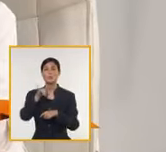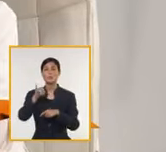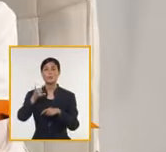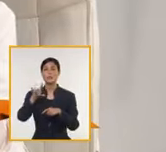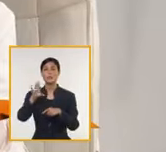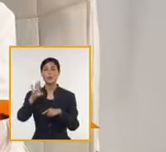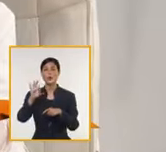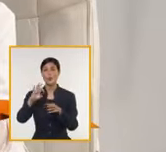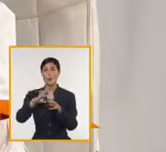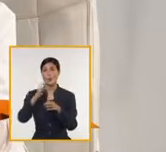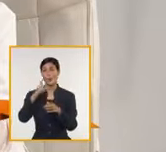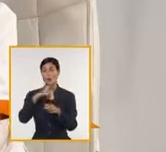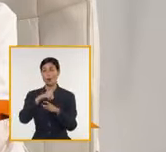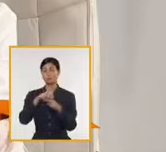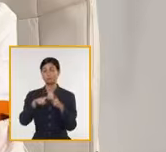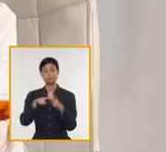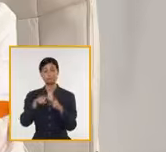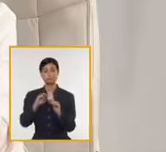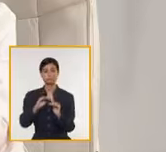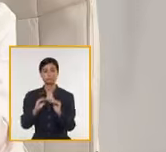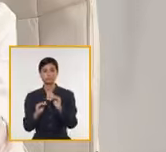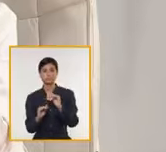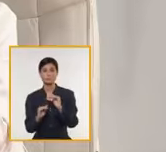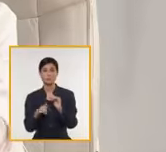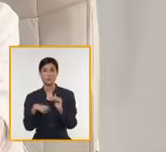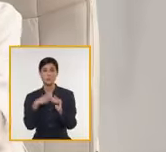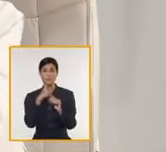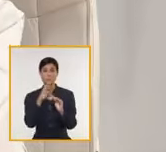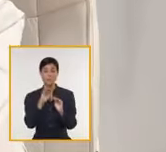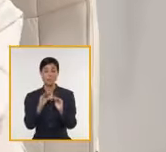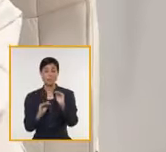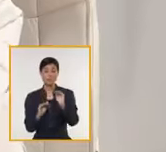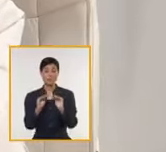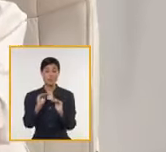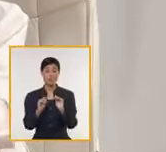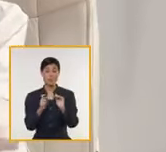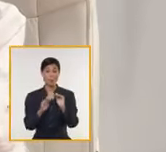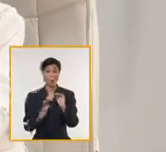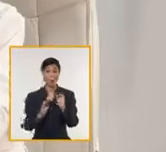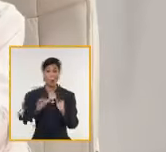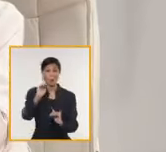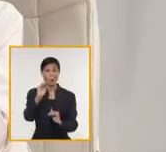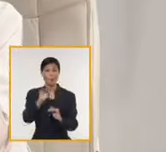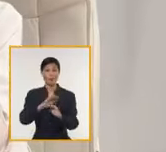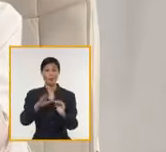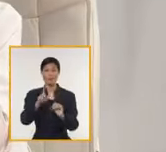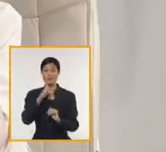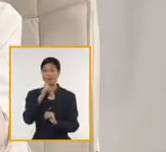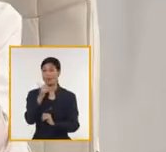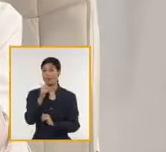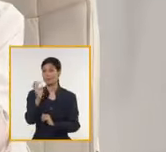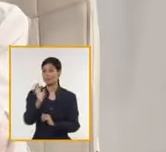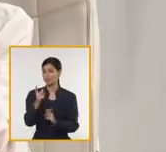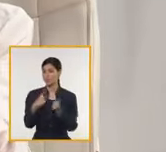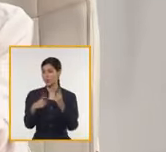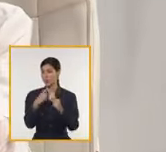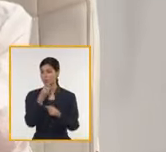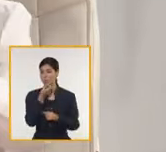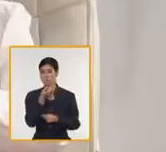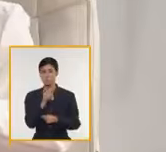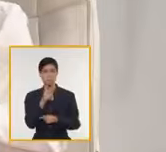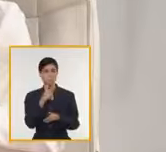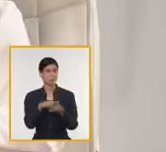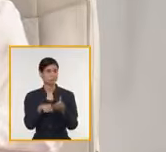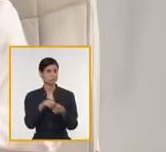es que ninguno de los dos alcanza el porcentaje determinado, ni un 10% de diferencia para evitar